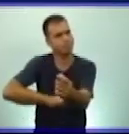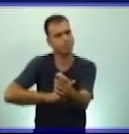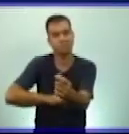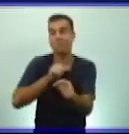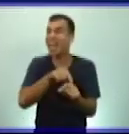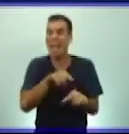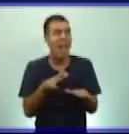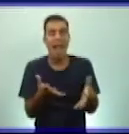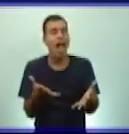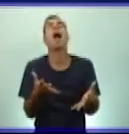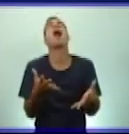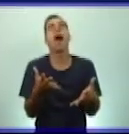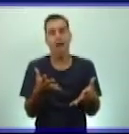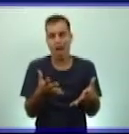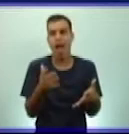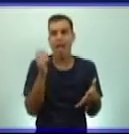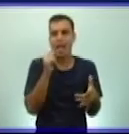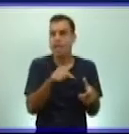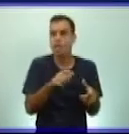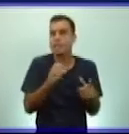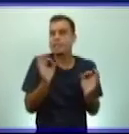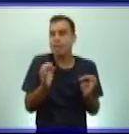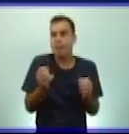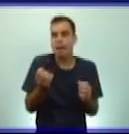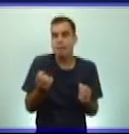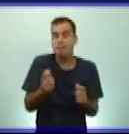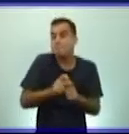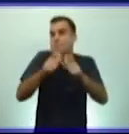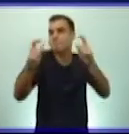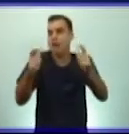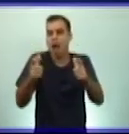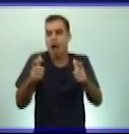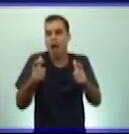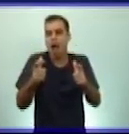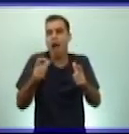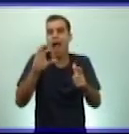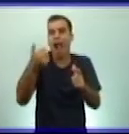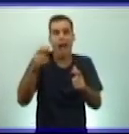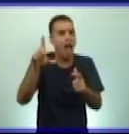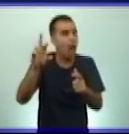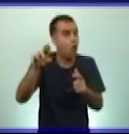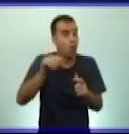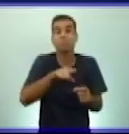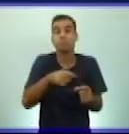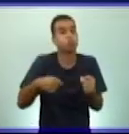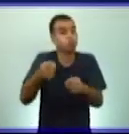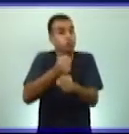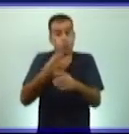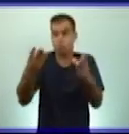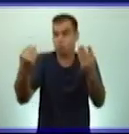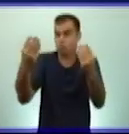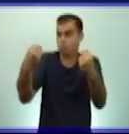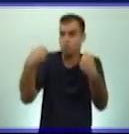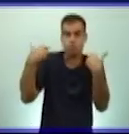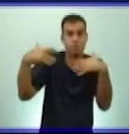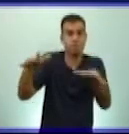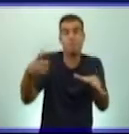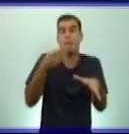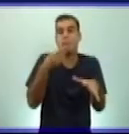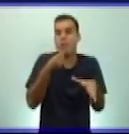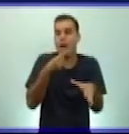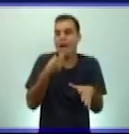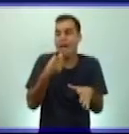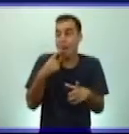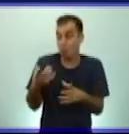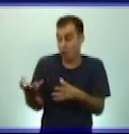sustancia que mayor calor específico tiene. Por eso lo usamos tanto en la industria como en nuestros hogares para enfriar